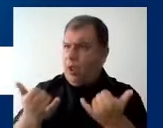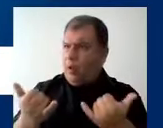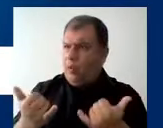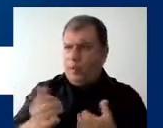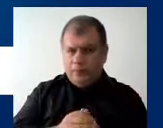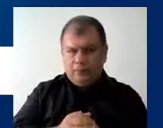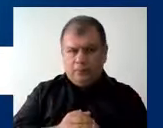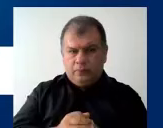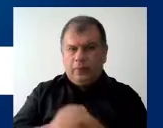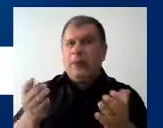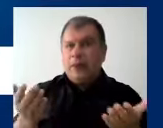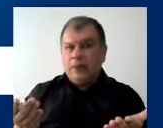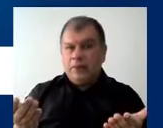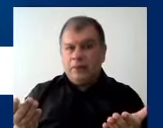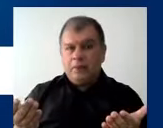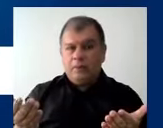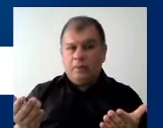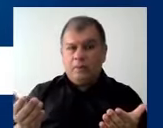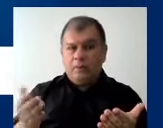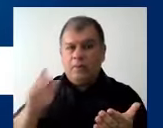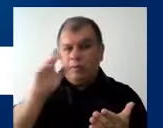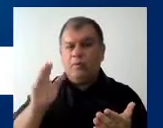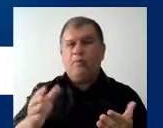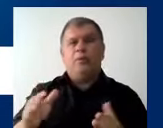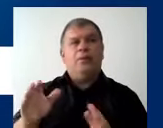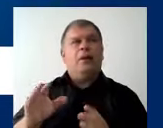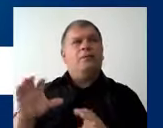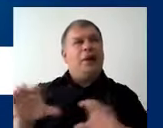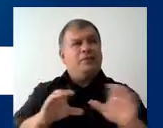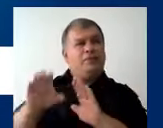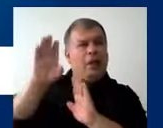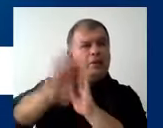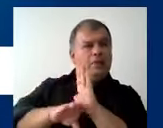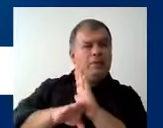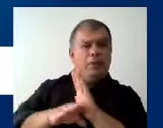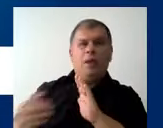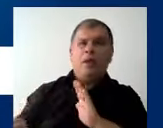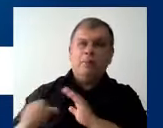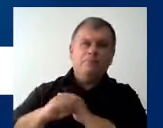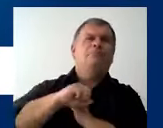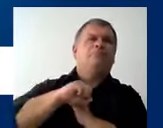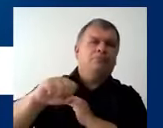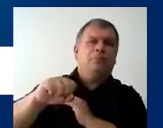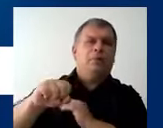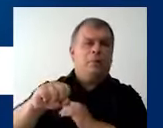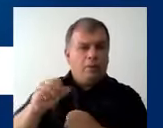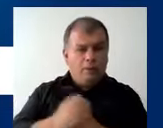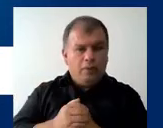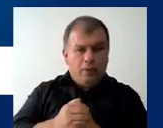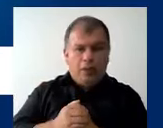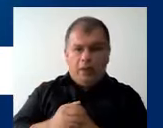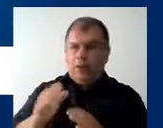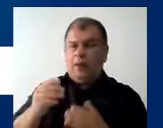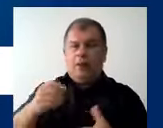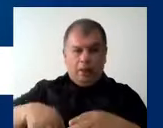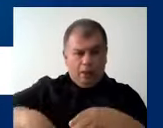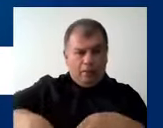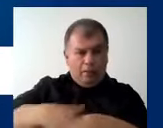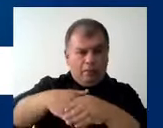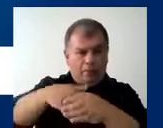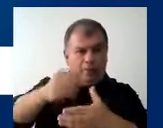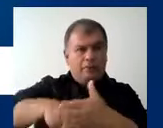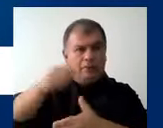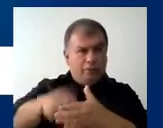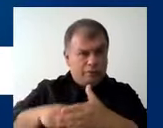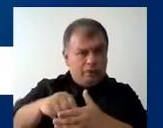día constituye un acto discriminatorio y va en contra no solamente de la Convención